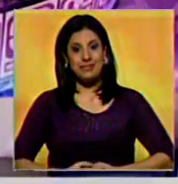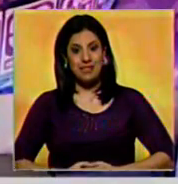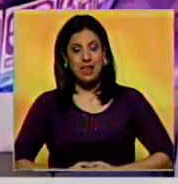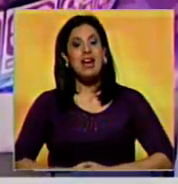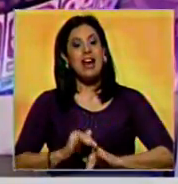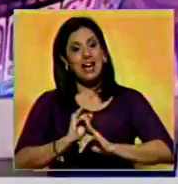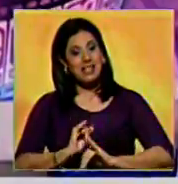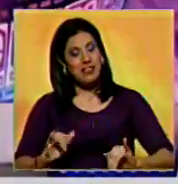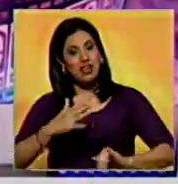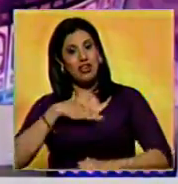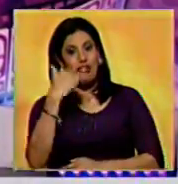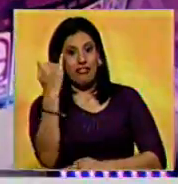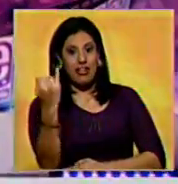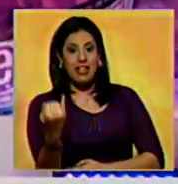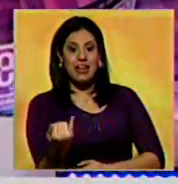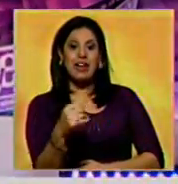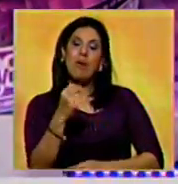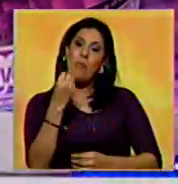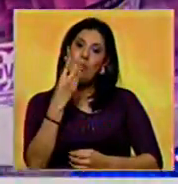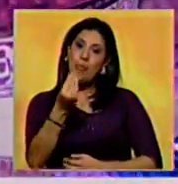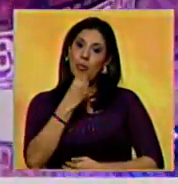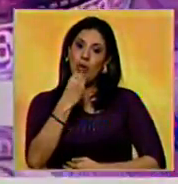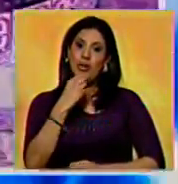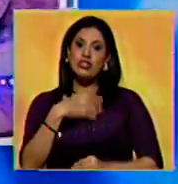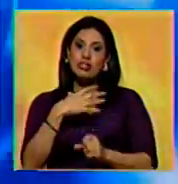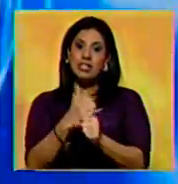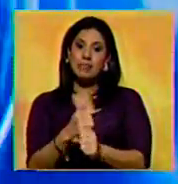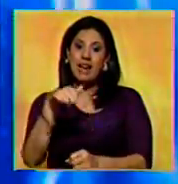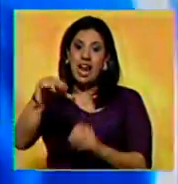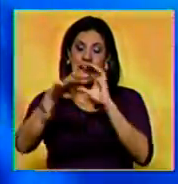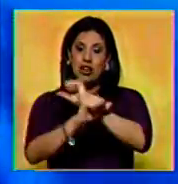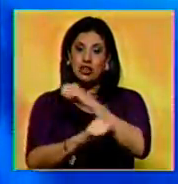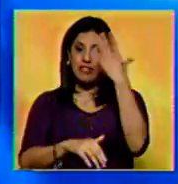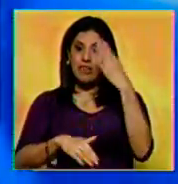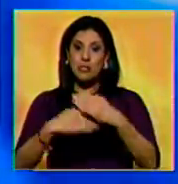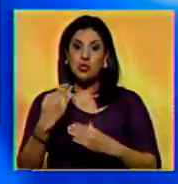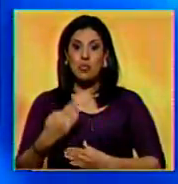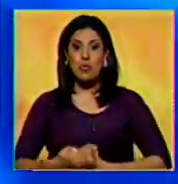Así llegamos al final. Yo soy Federica Guzmán. Que tengan buen provecho y los espero esta noche aquí en Estrenos y Estrellas.